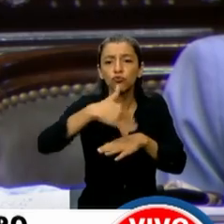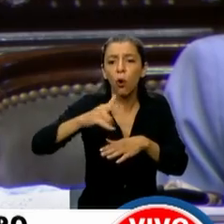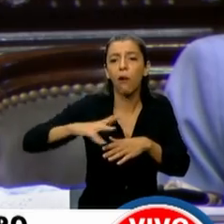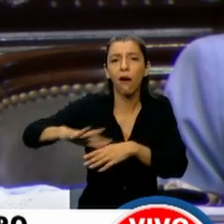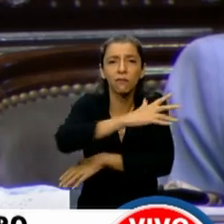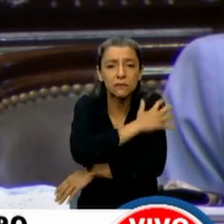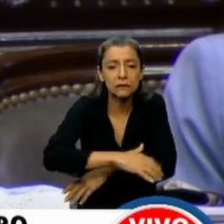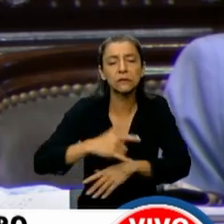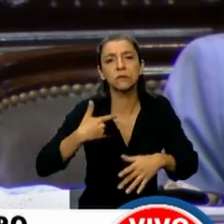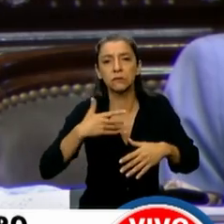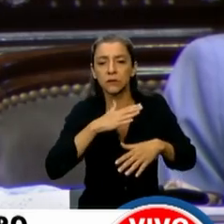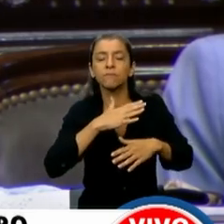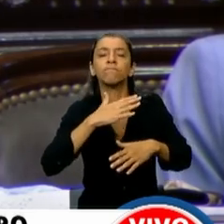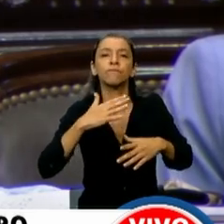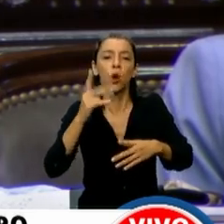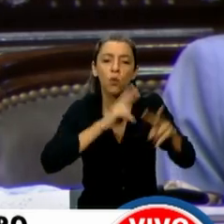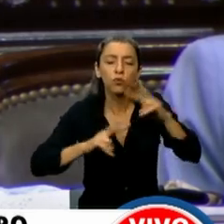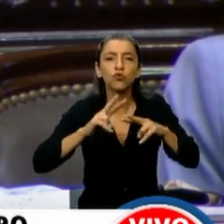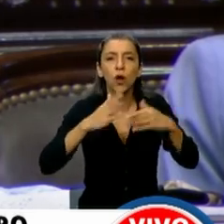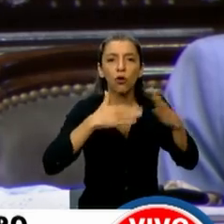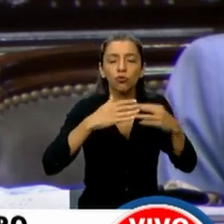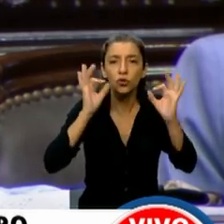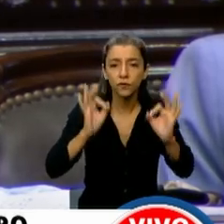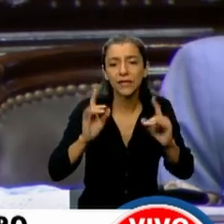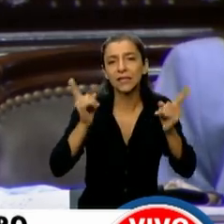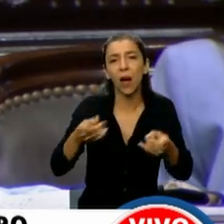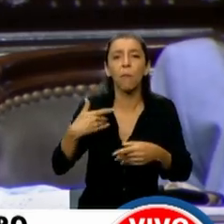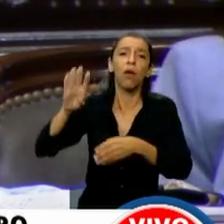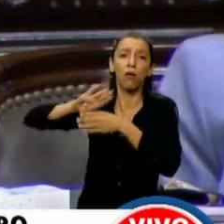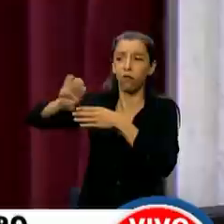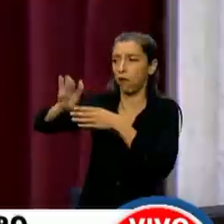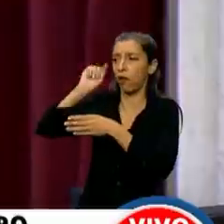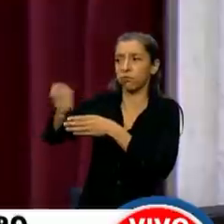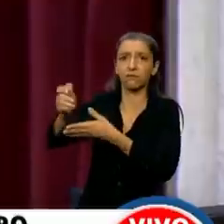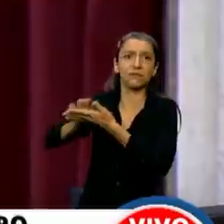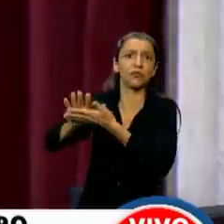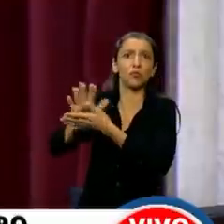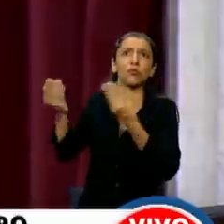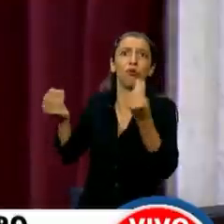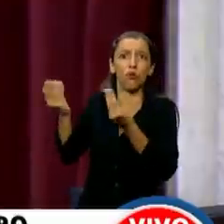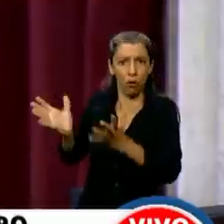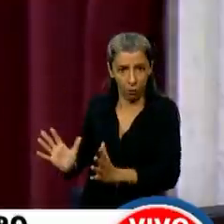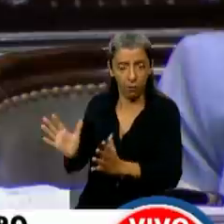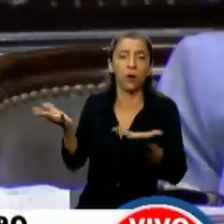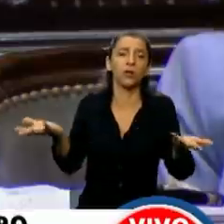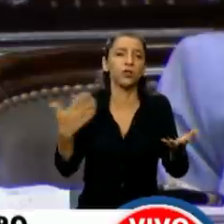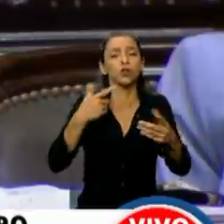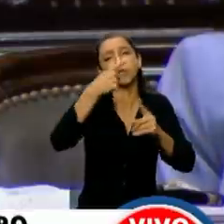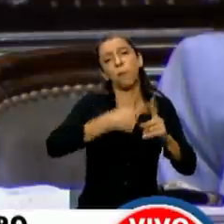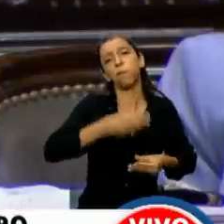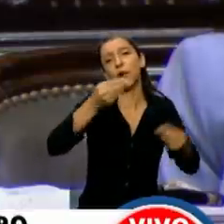hacerse cargo de la deuda que nos dejaron ha finalizado su tiempo vamos al presupuesto milagro de los que puede dar